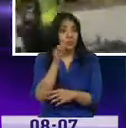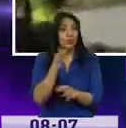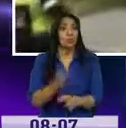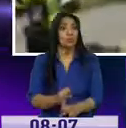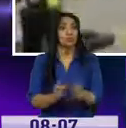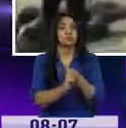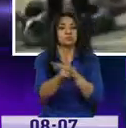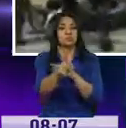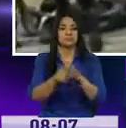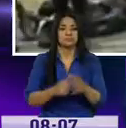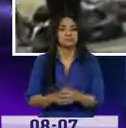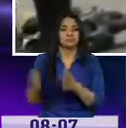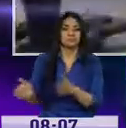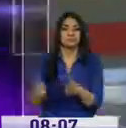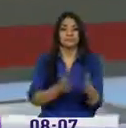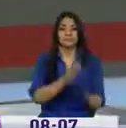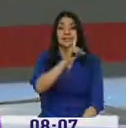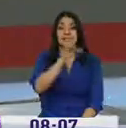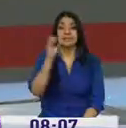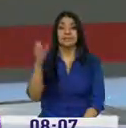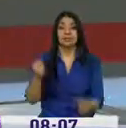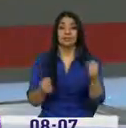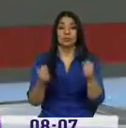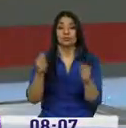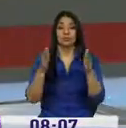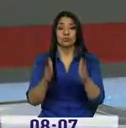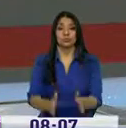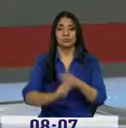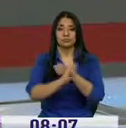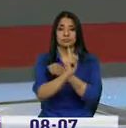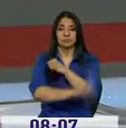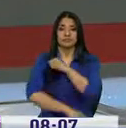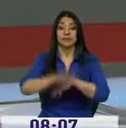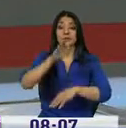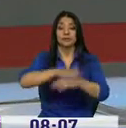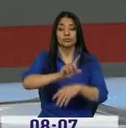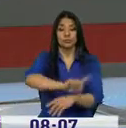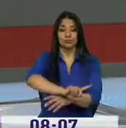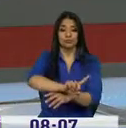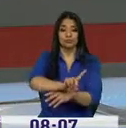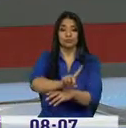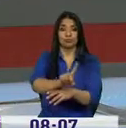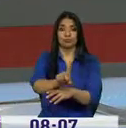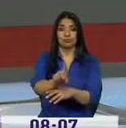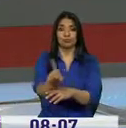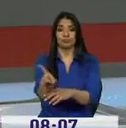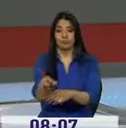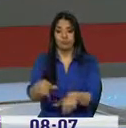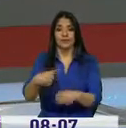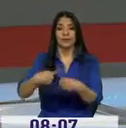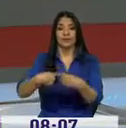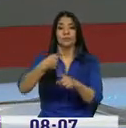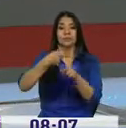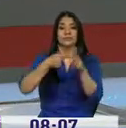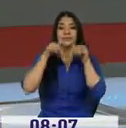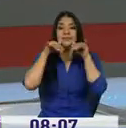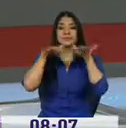huida. Al menos 100 conductores fueron sancionados por exceder los límites de velocidad en Quito durante el mes de septiembre.